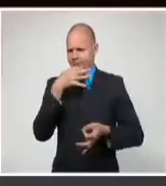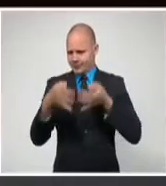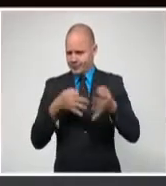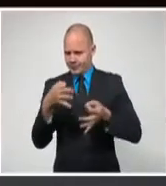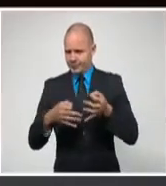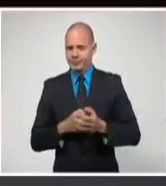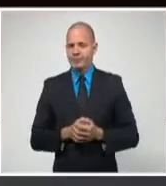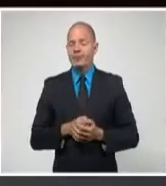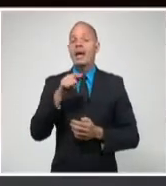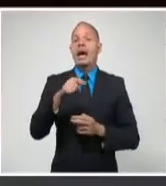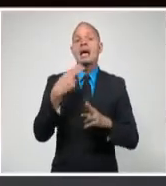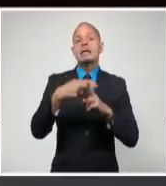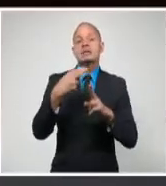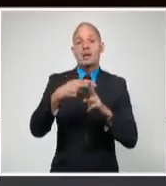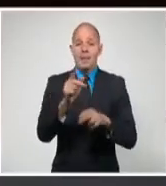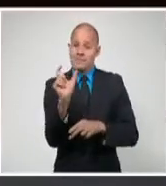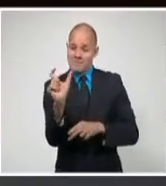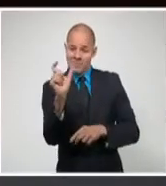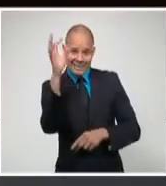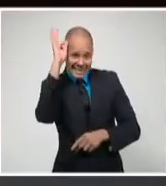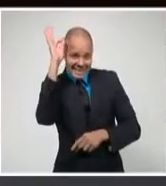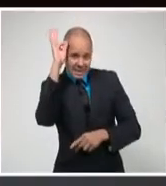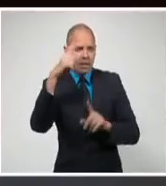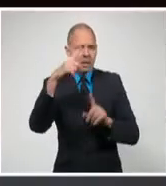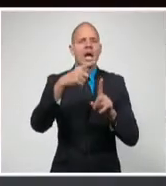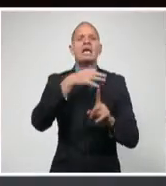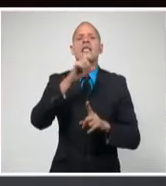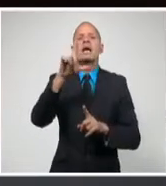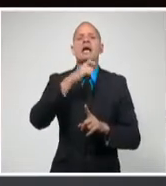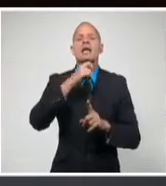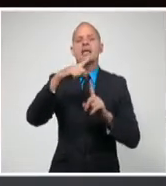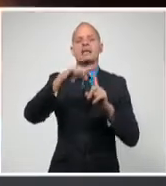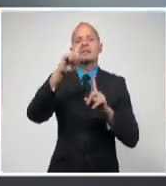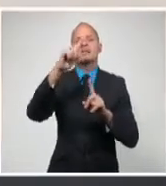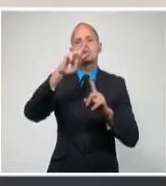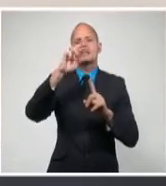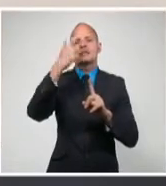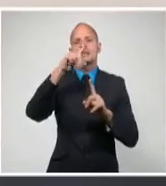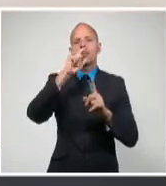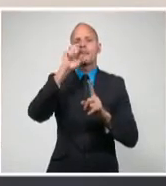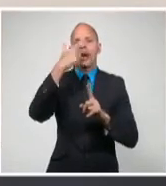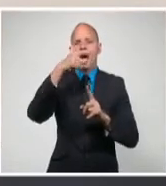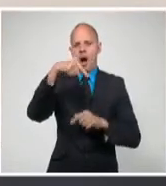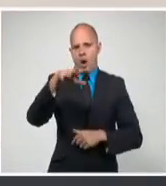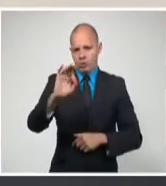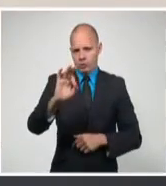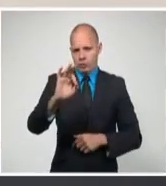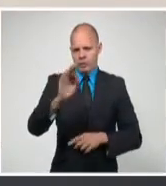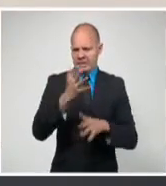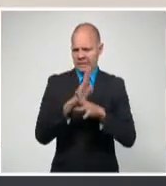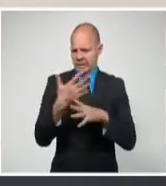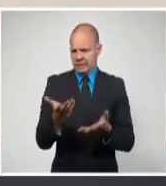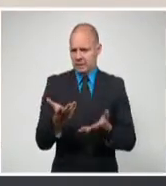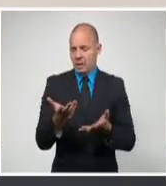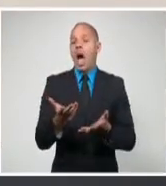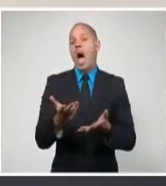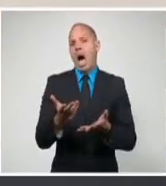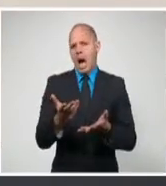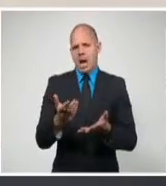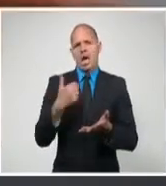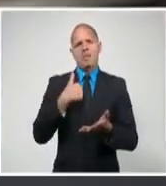teletrabajo, los empleadores deben garantizar el acceso y la interacción de los empleados vía telecomunicaciones en cualquiera de sus